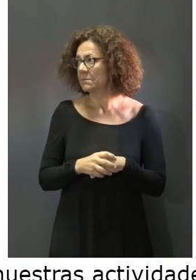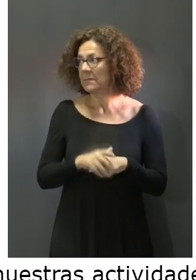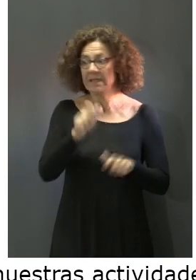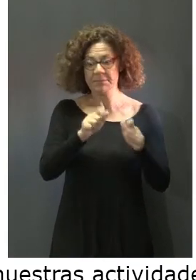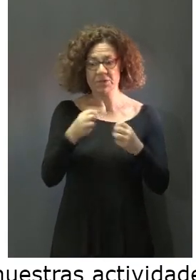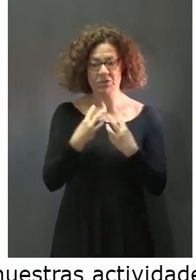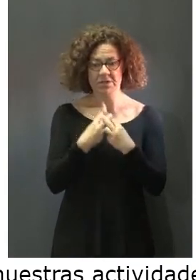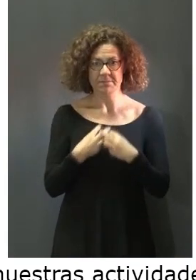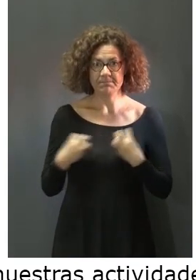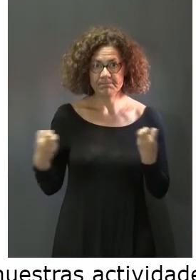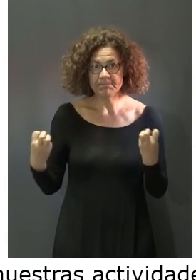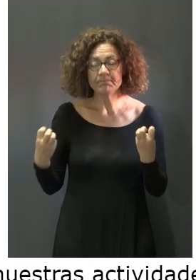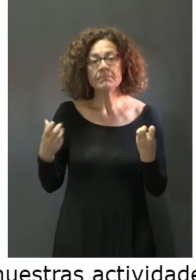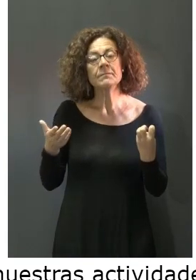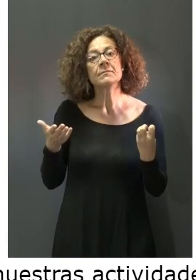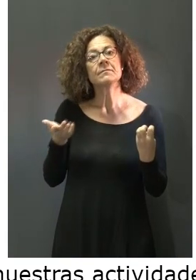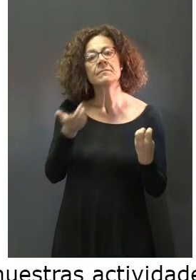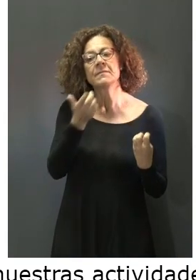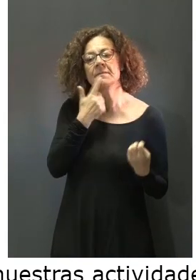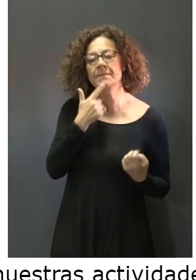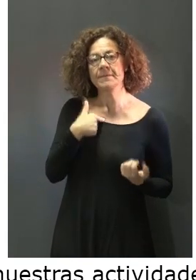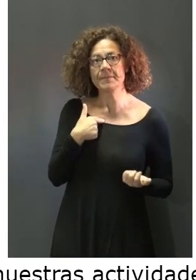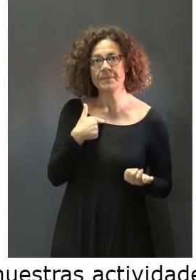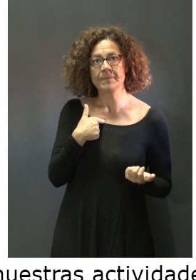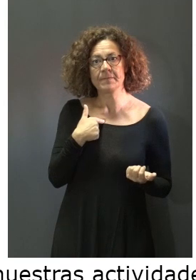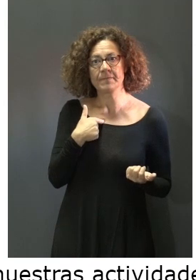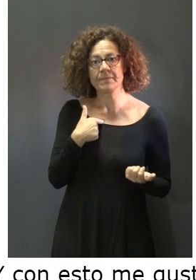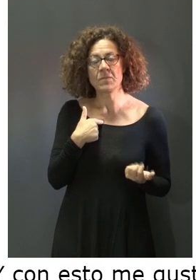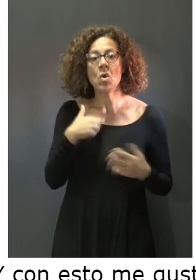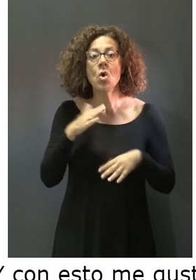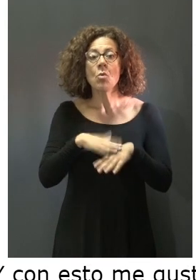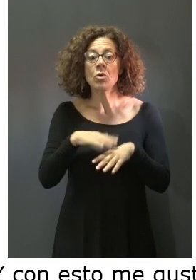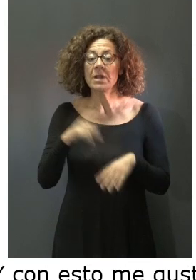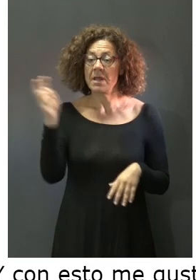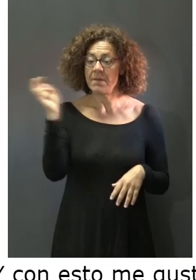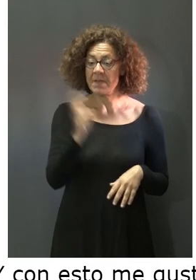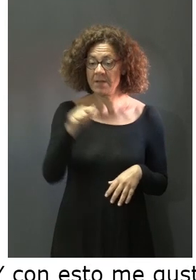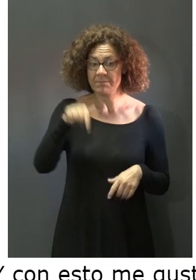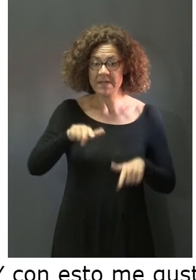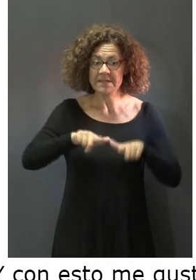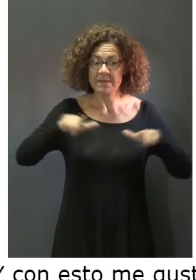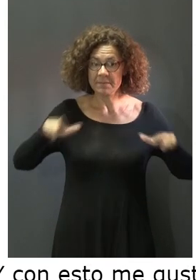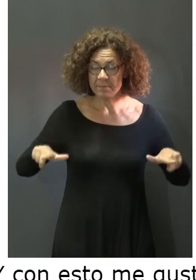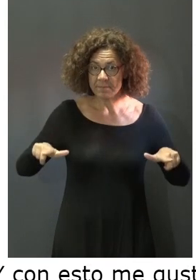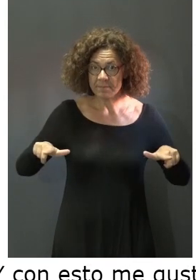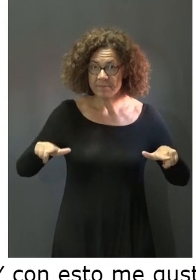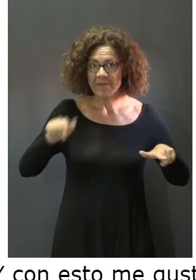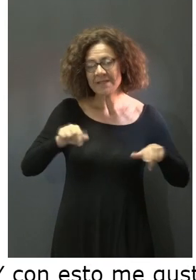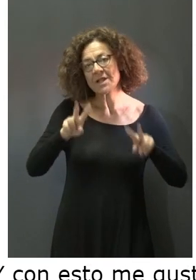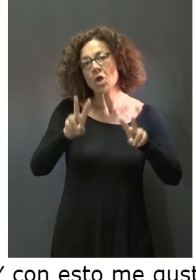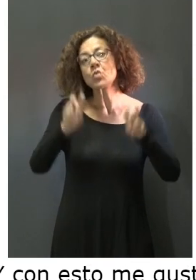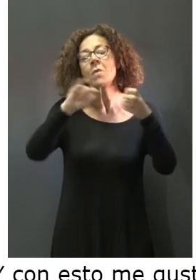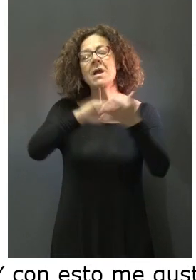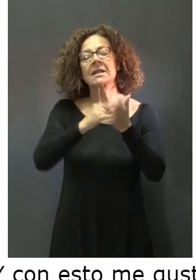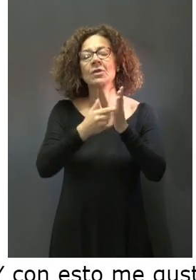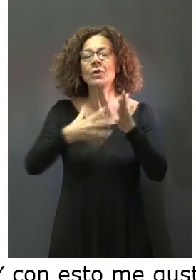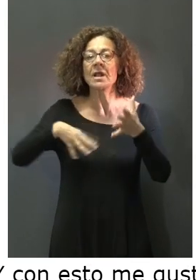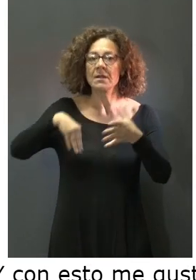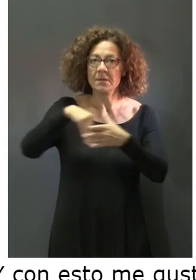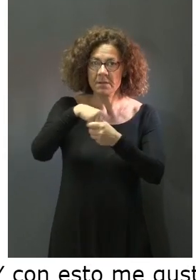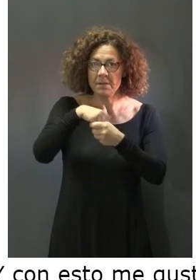personas que me acompañan, pues nos dijesen por qué están aquí en esta mesa de Nueva Arquitectura